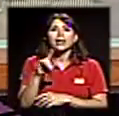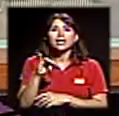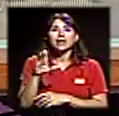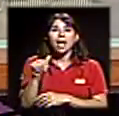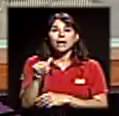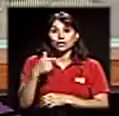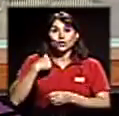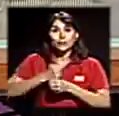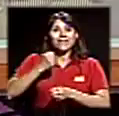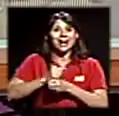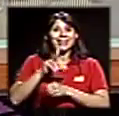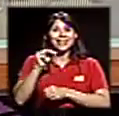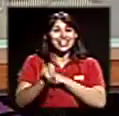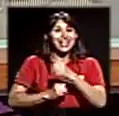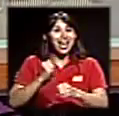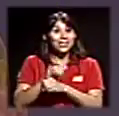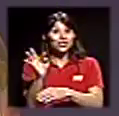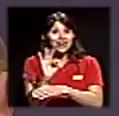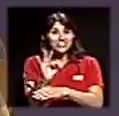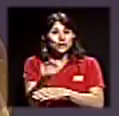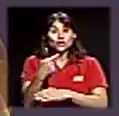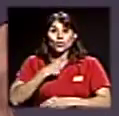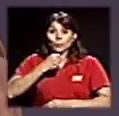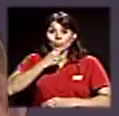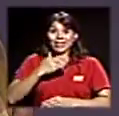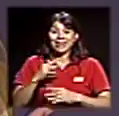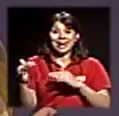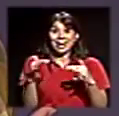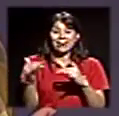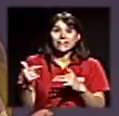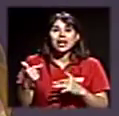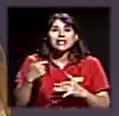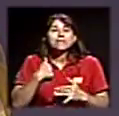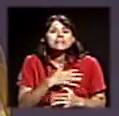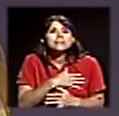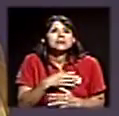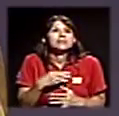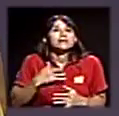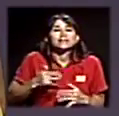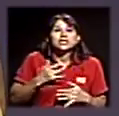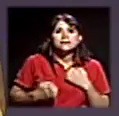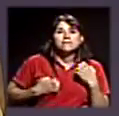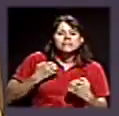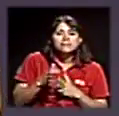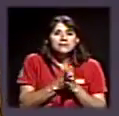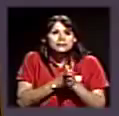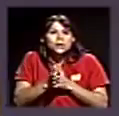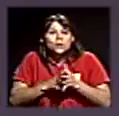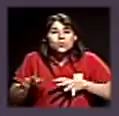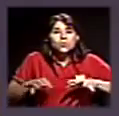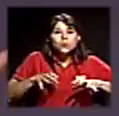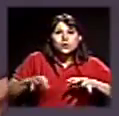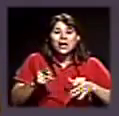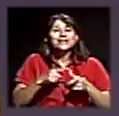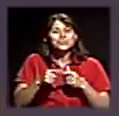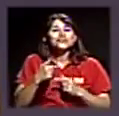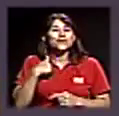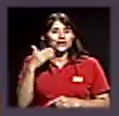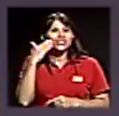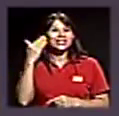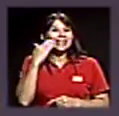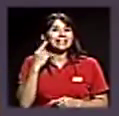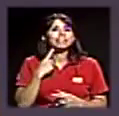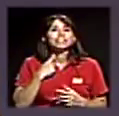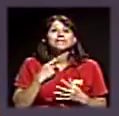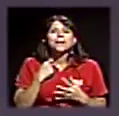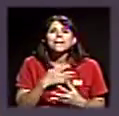como corresponsal de guerra y fui adicta a la adrenalina, literalmente. Entonces, sé de esas,